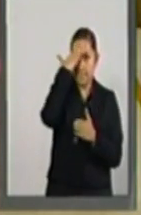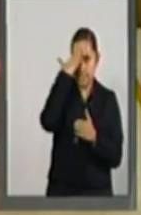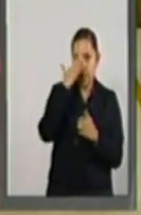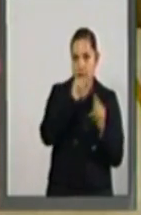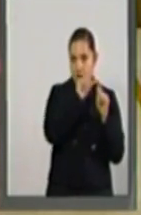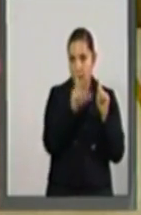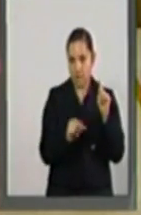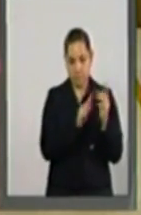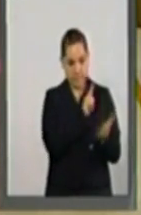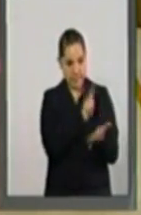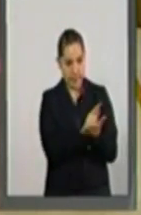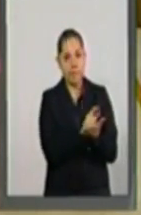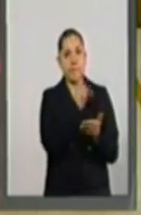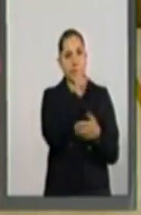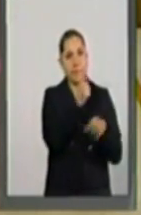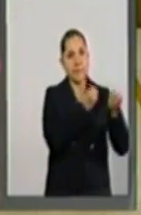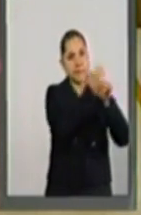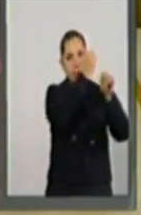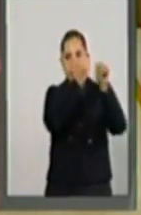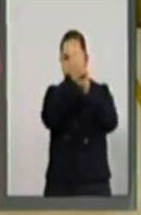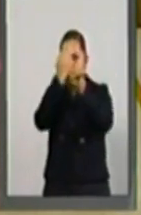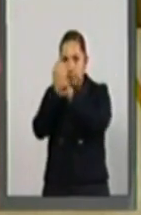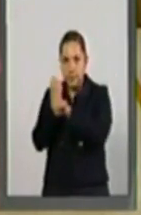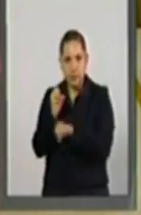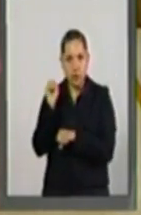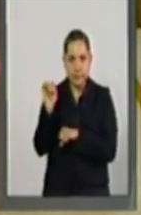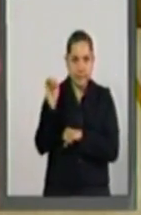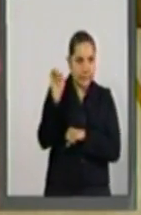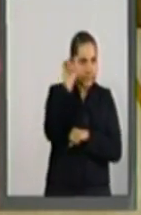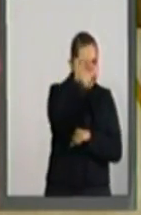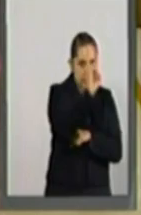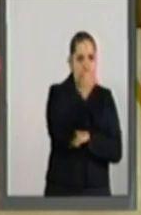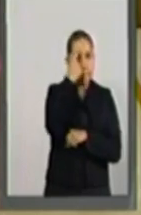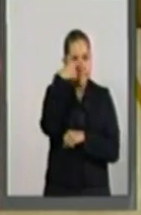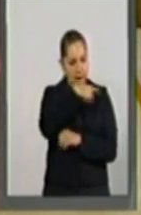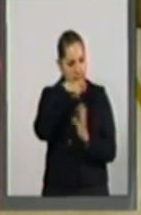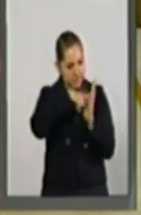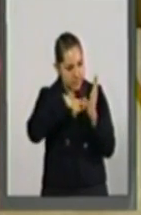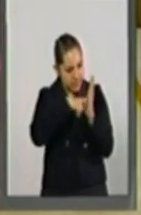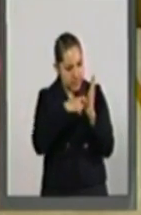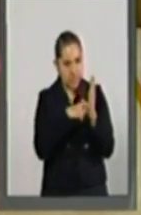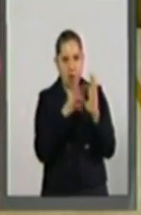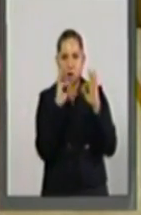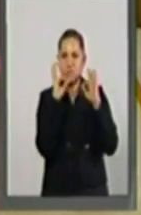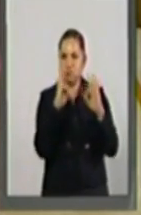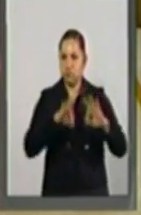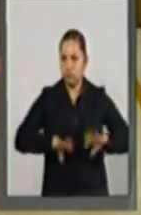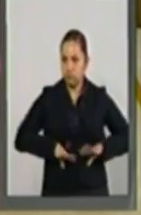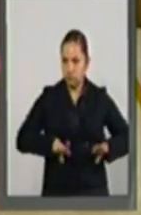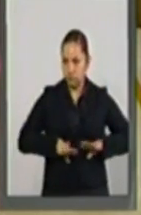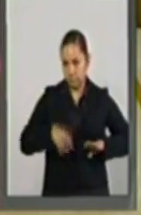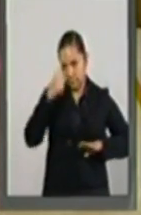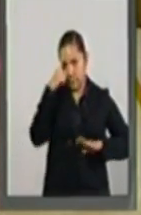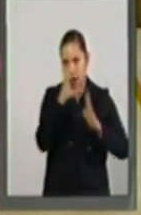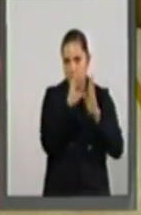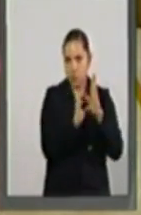norma que perfecciona y mejora aún nuestro orden constitucional. Muchas gracias.